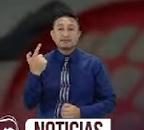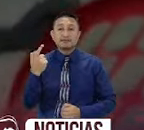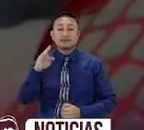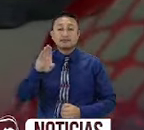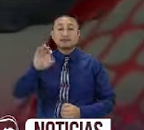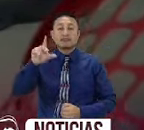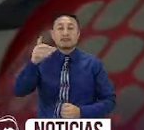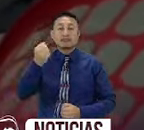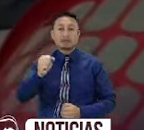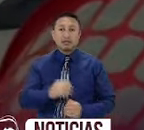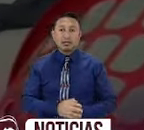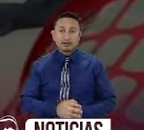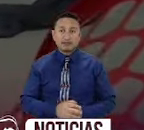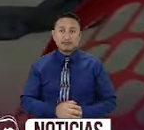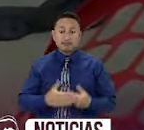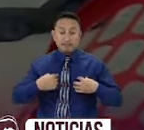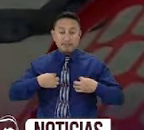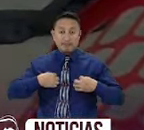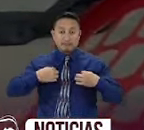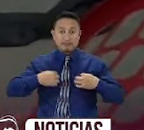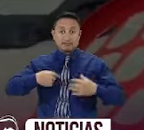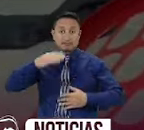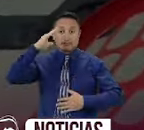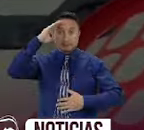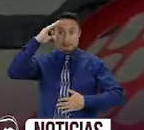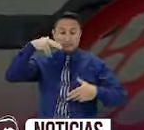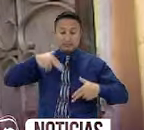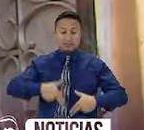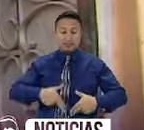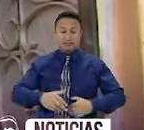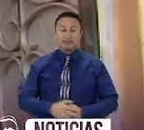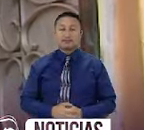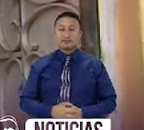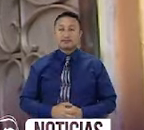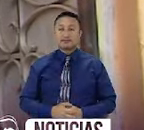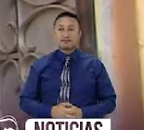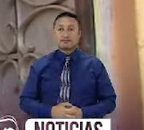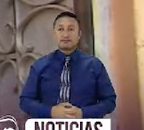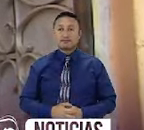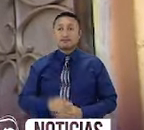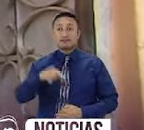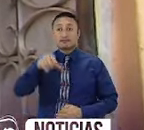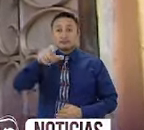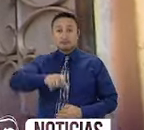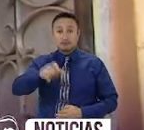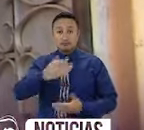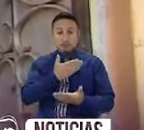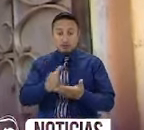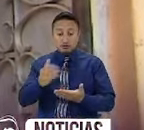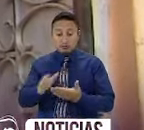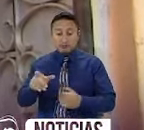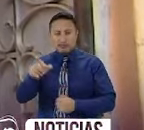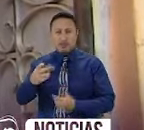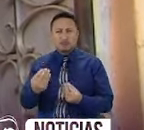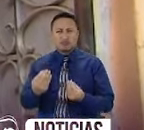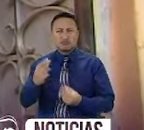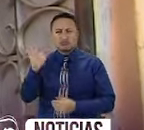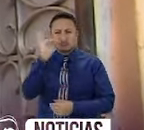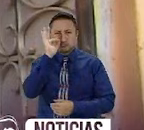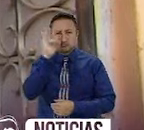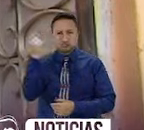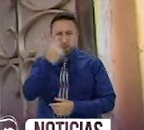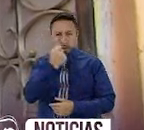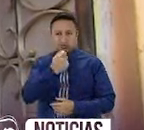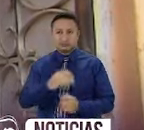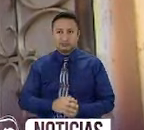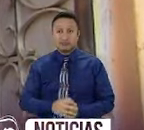y uniformes de guardias de seguridad. Desalojando, pero ya con los detenidos, con gran cantidad de droga. Ahora el siguiente paso